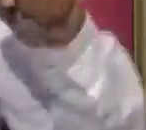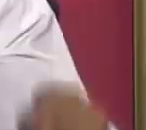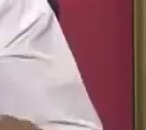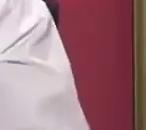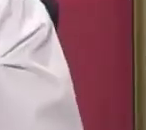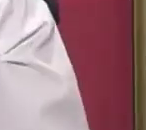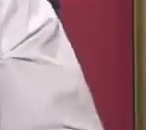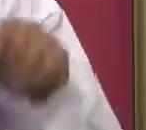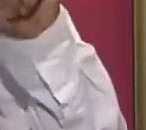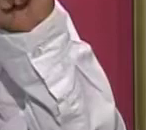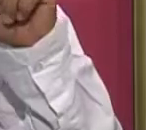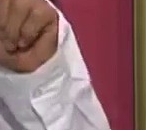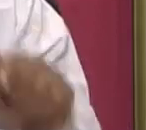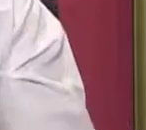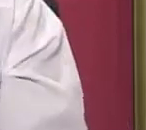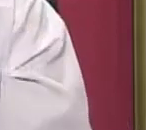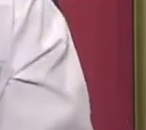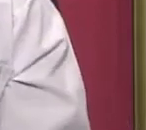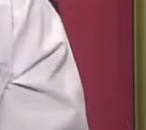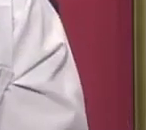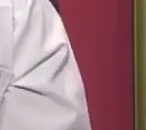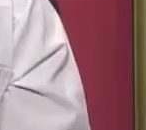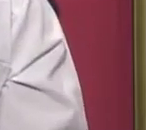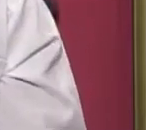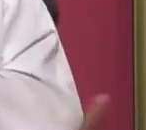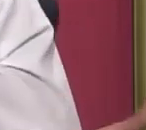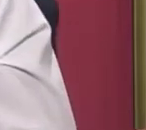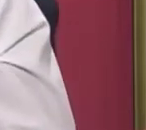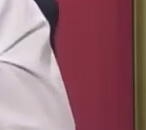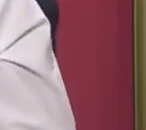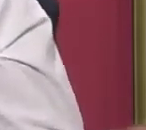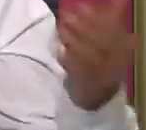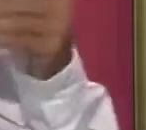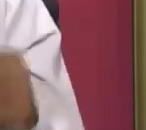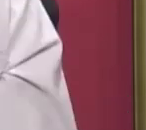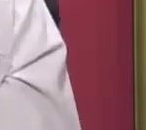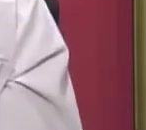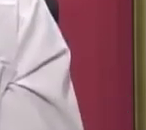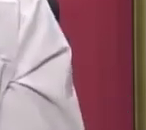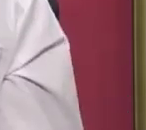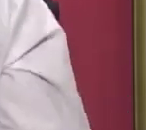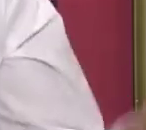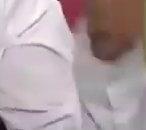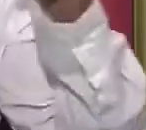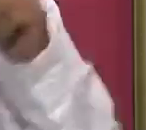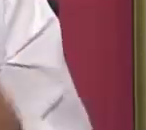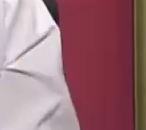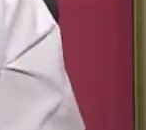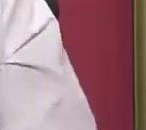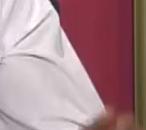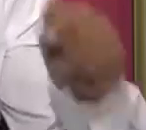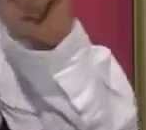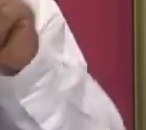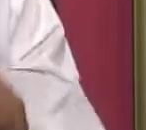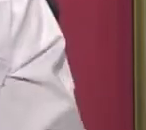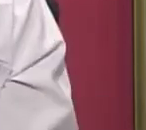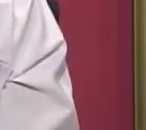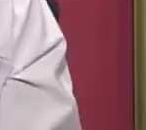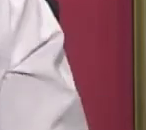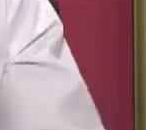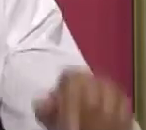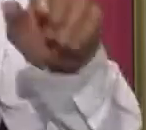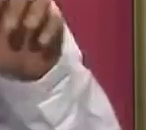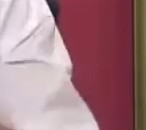es servirle a Dios por sobre todas las cosas. Si morimos, la Biblia dice, bienaventurados de aquí